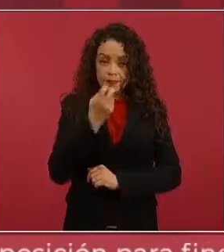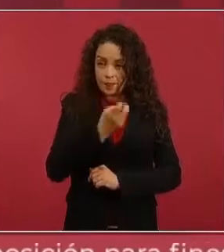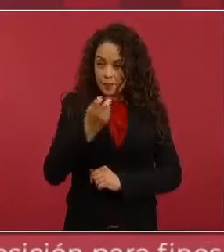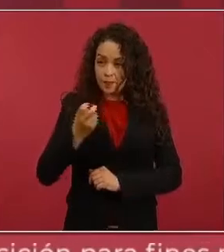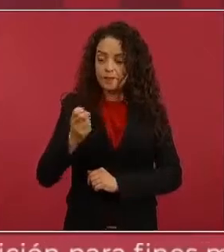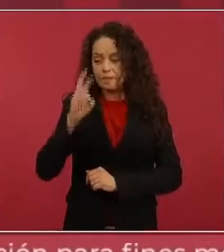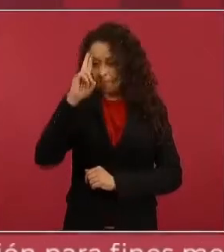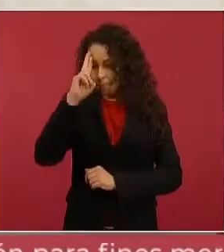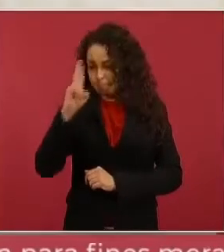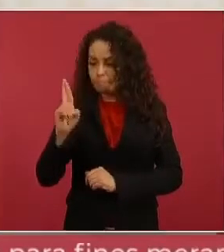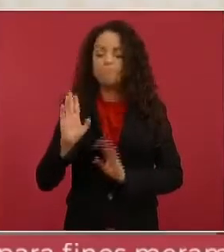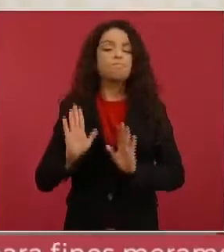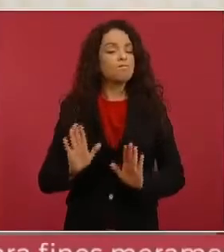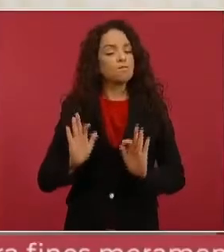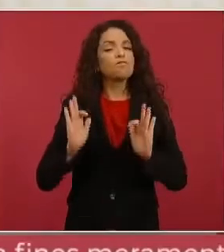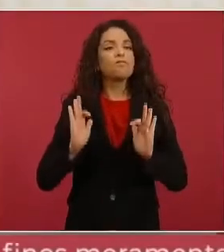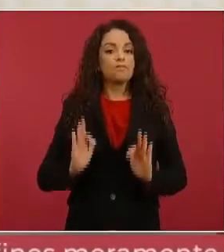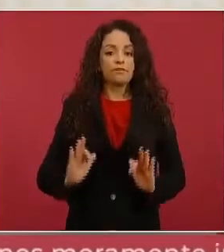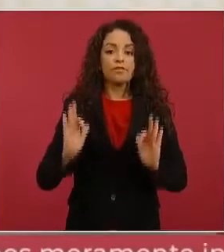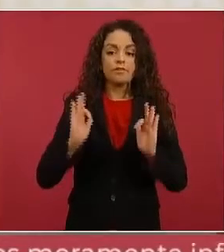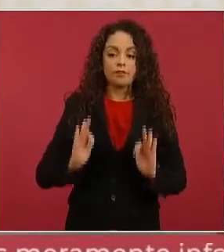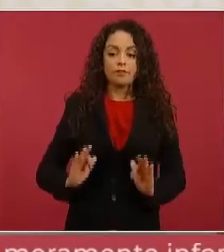sin